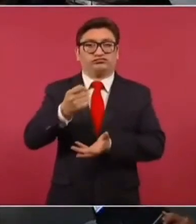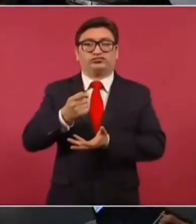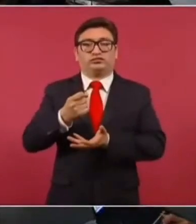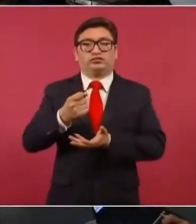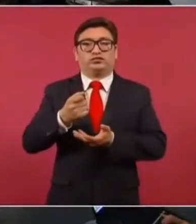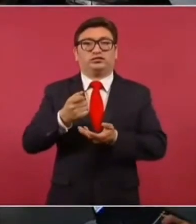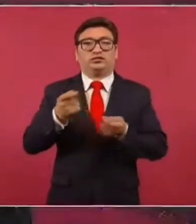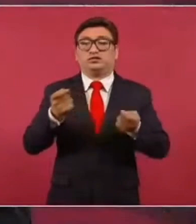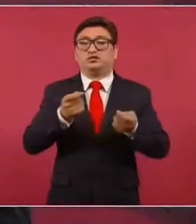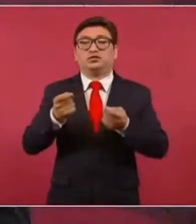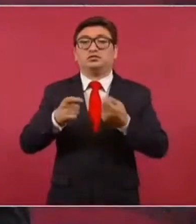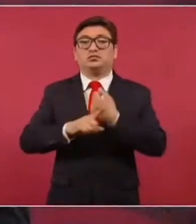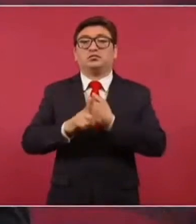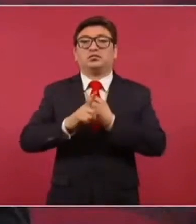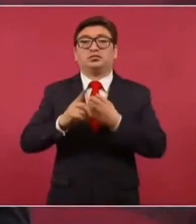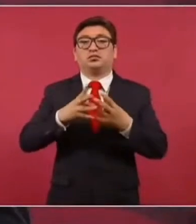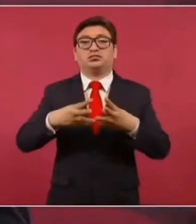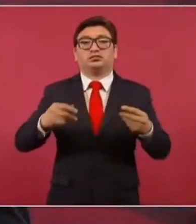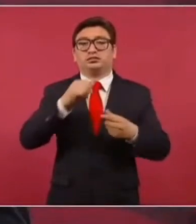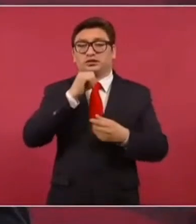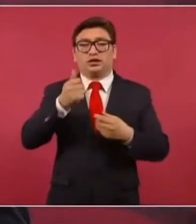el problema.